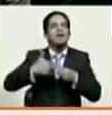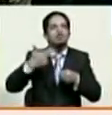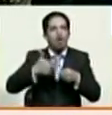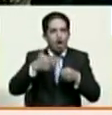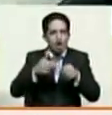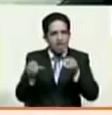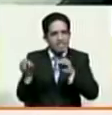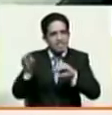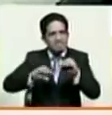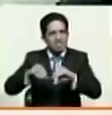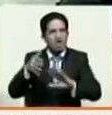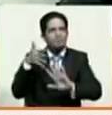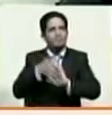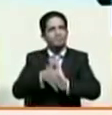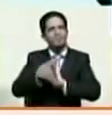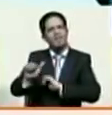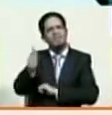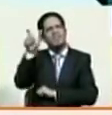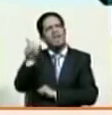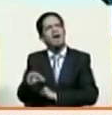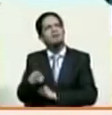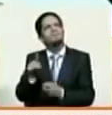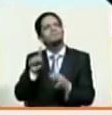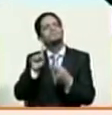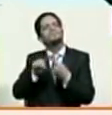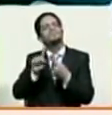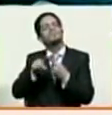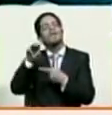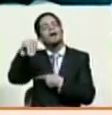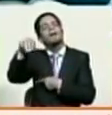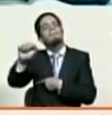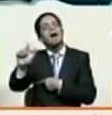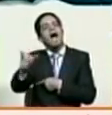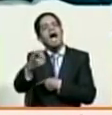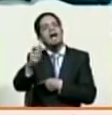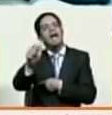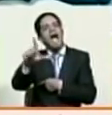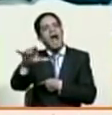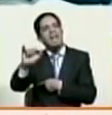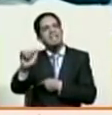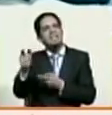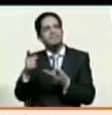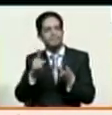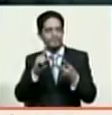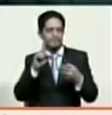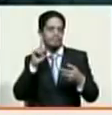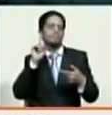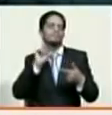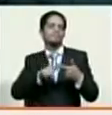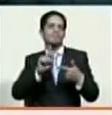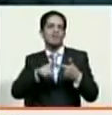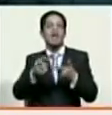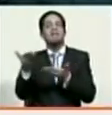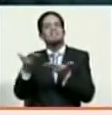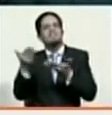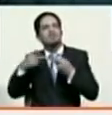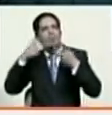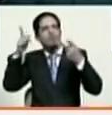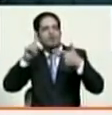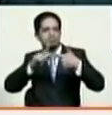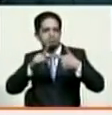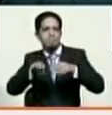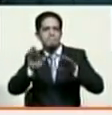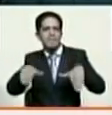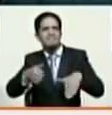que va a estar dirigida por Magaly Enríquez. Luego tenemos en el área de los servicios públicos la mesa